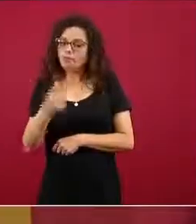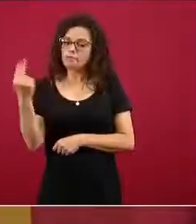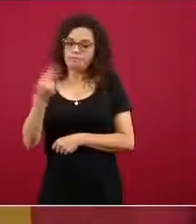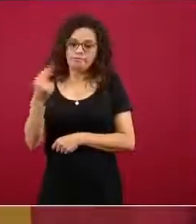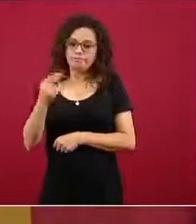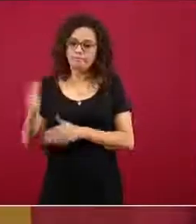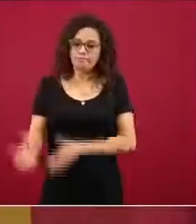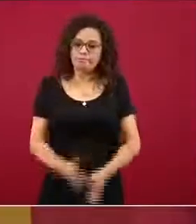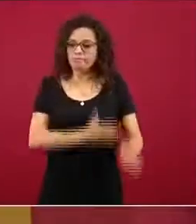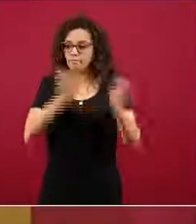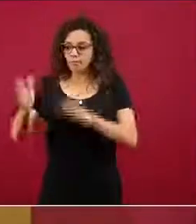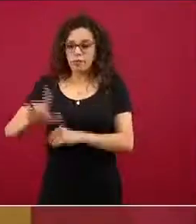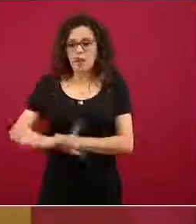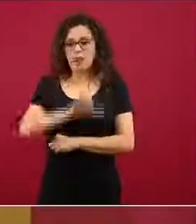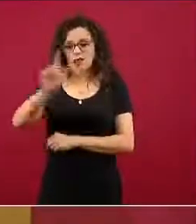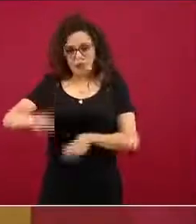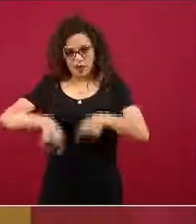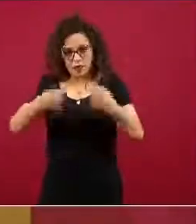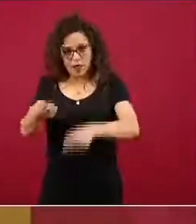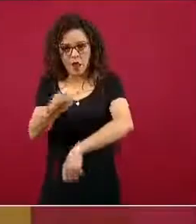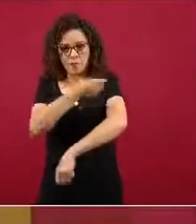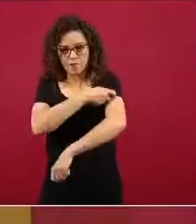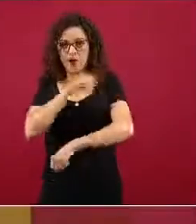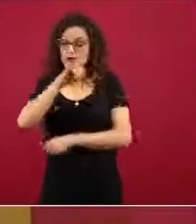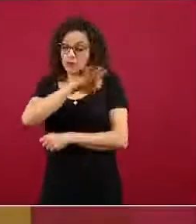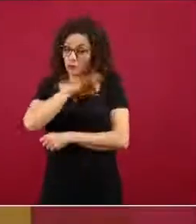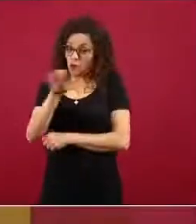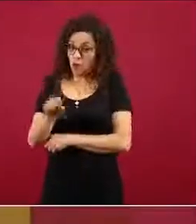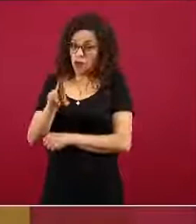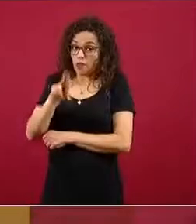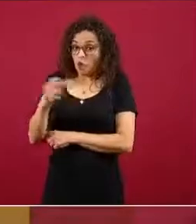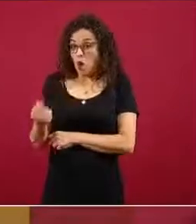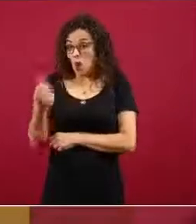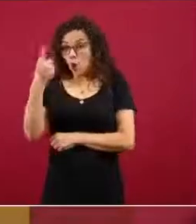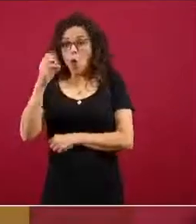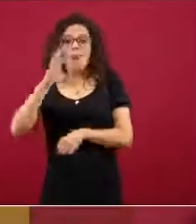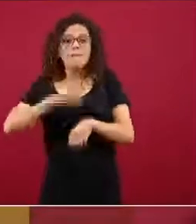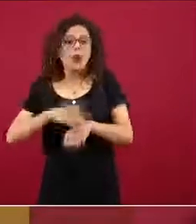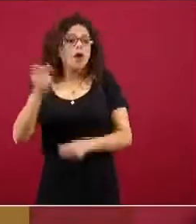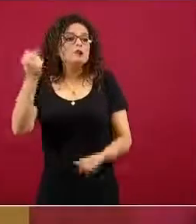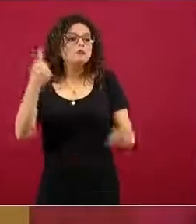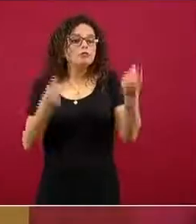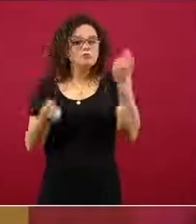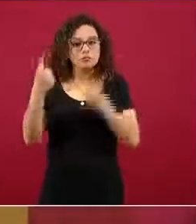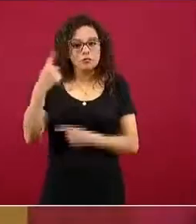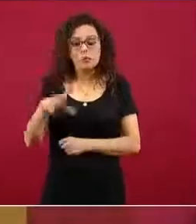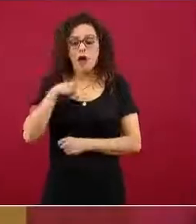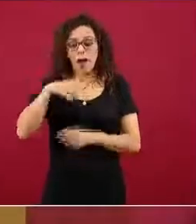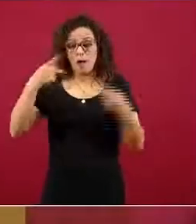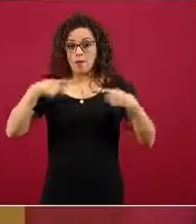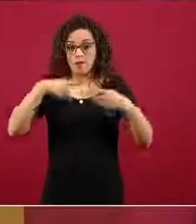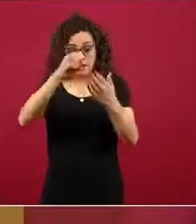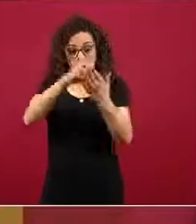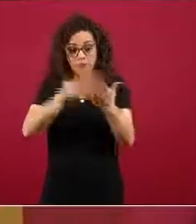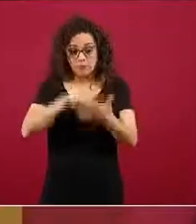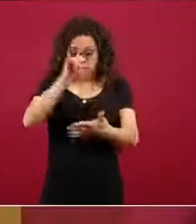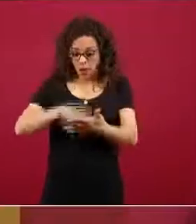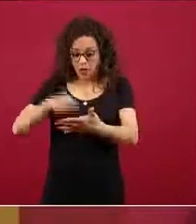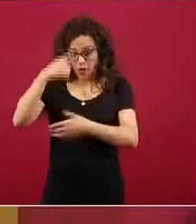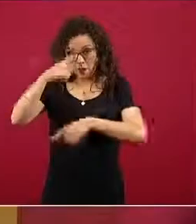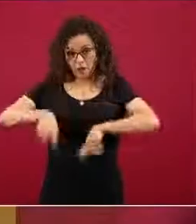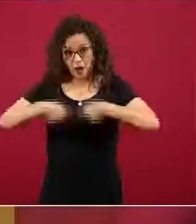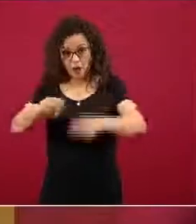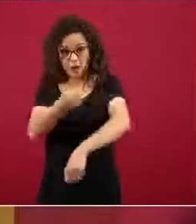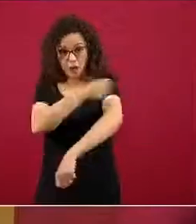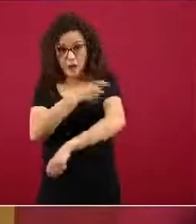vacunación. Es posible que ocurra en al menos un caso, puede haber más, de personas que estén enlistadas para vacunarse, pero por estas condiciones de